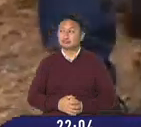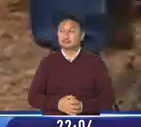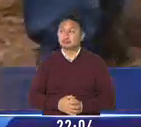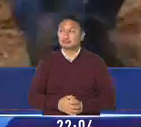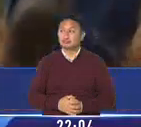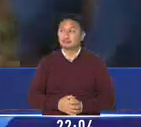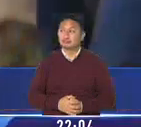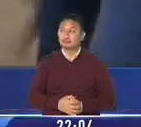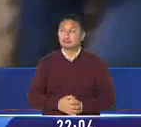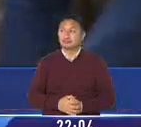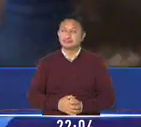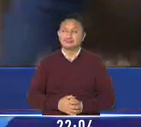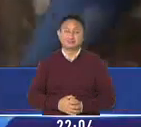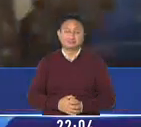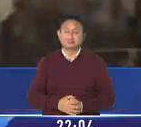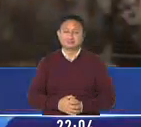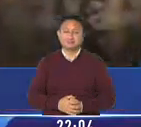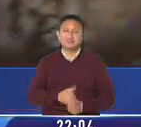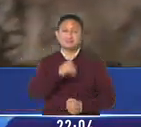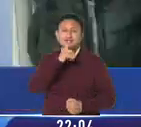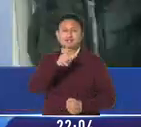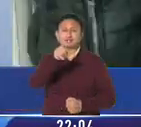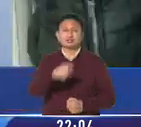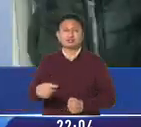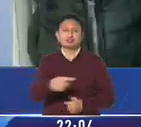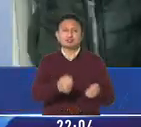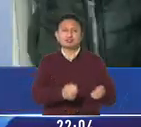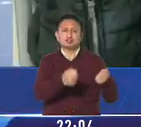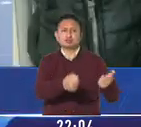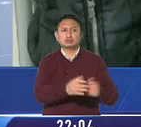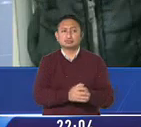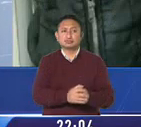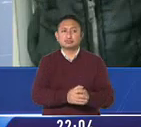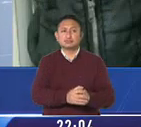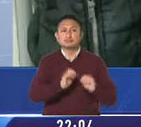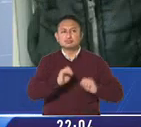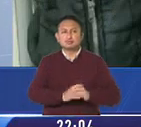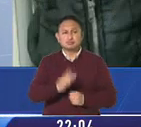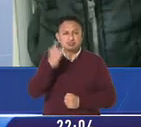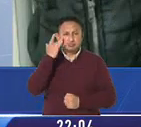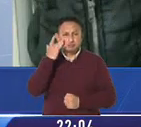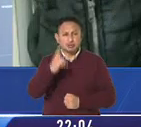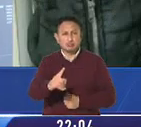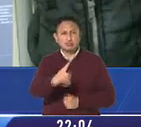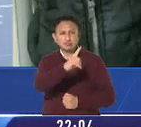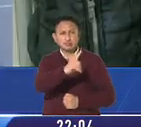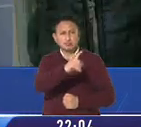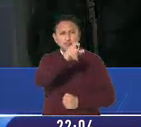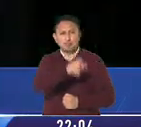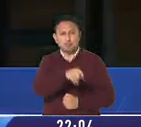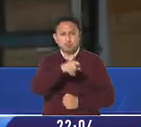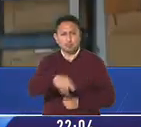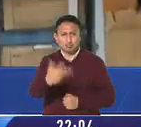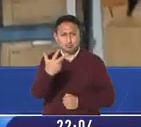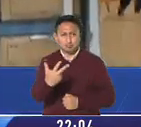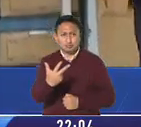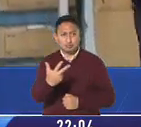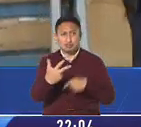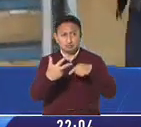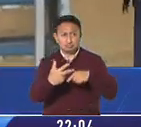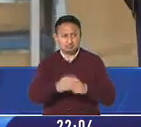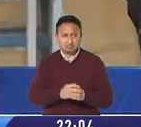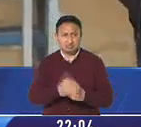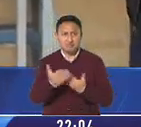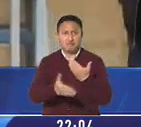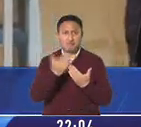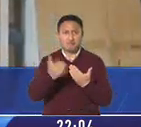ese cargamento y lo abandonaron en el lugar. Además, llama también la atención que los PPLs implicados lograron burlar